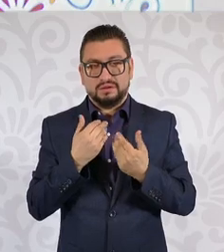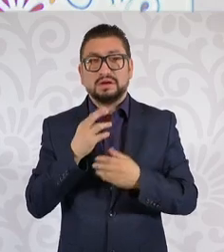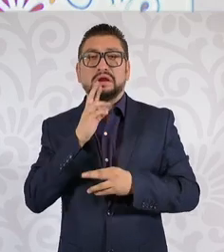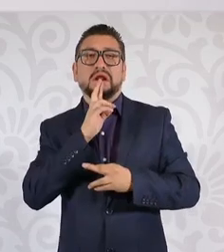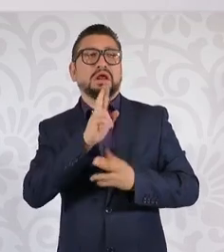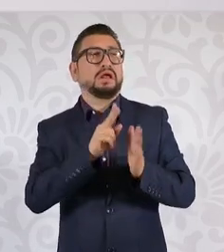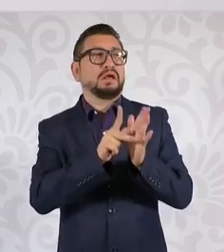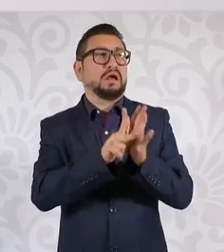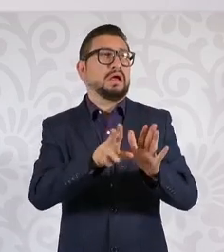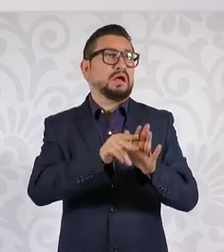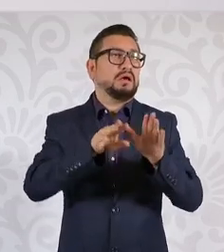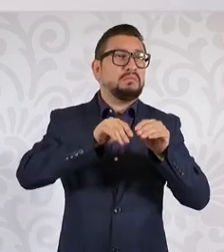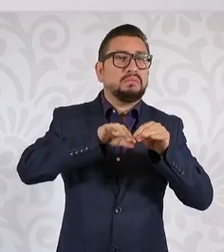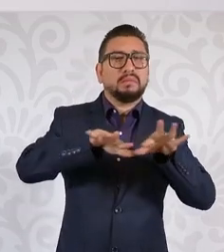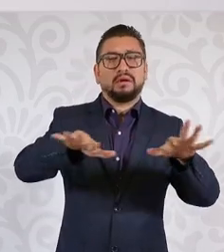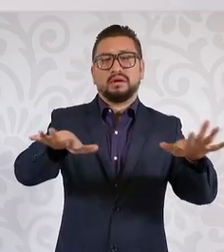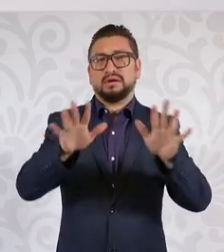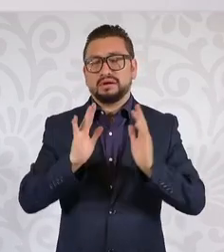en medios de comunicación,